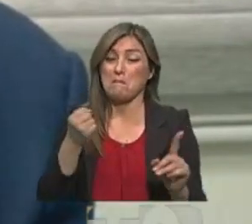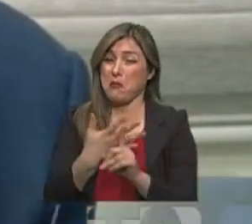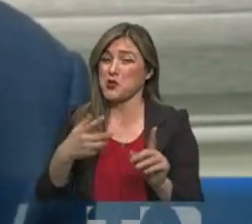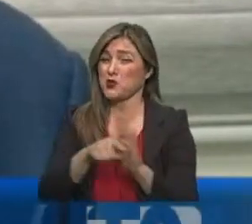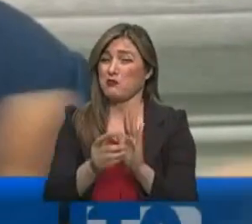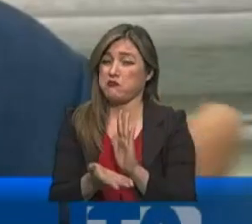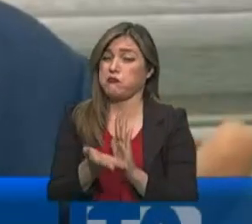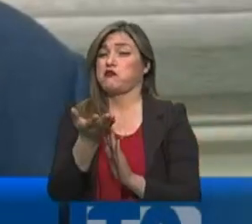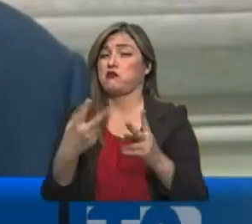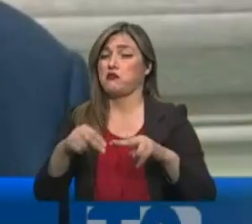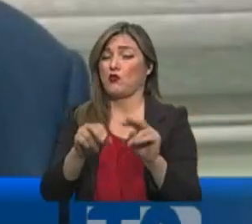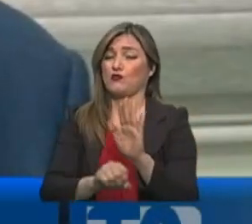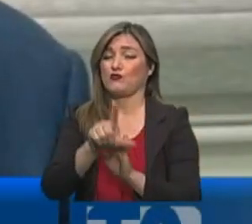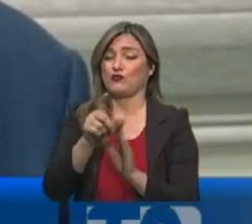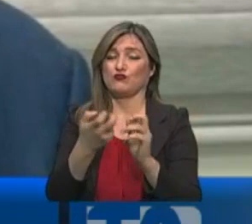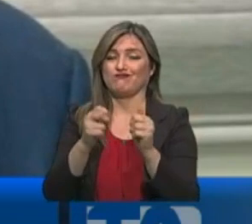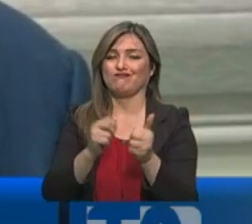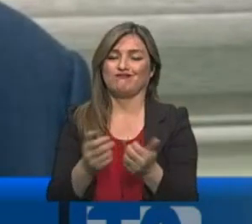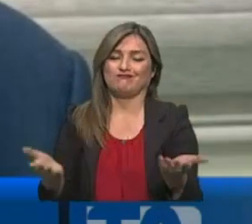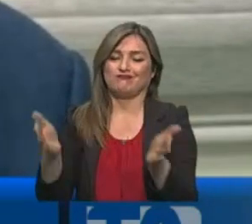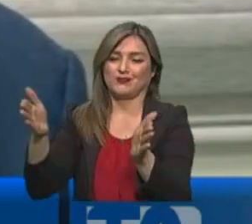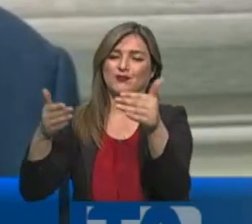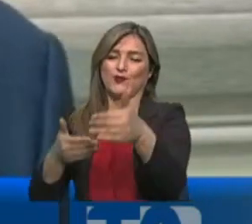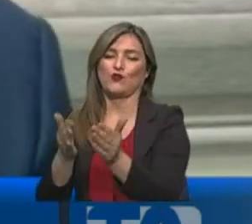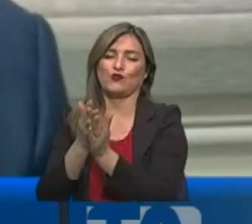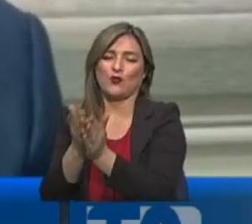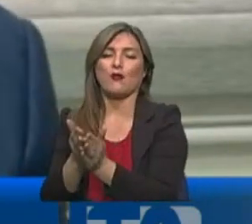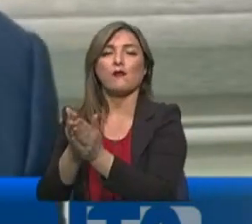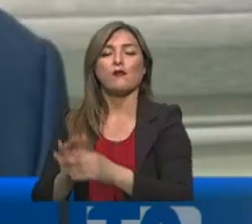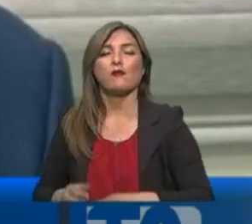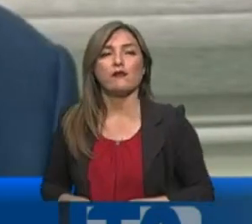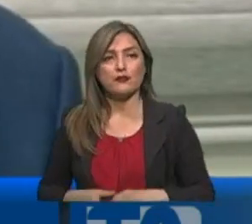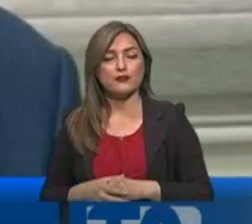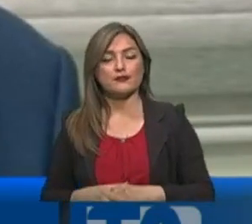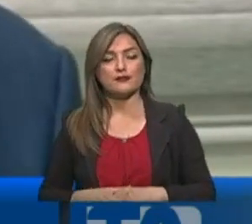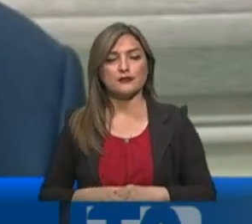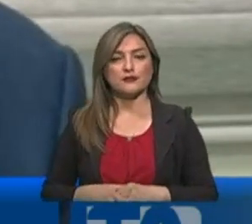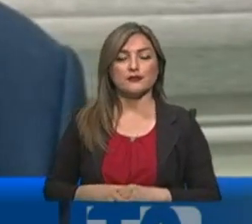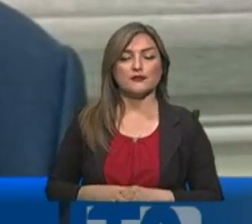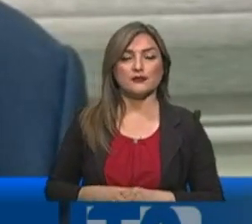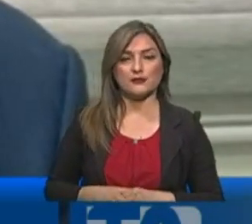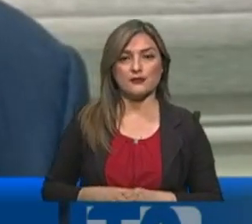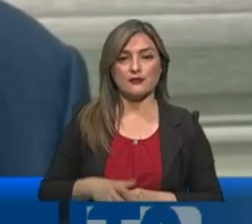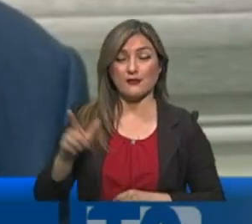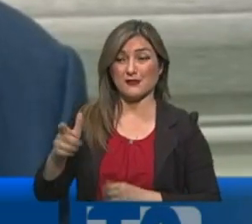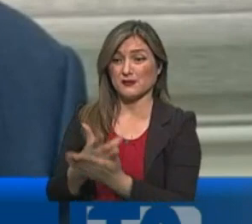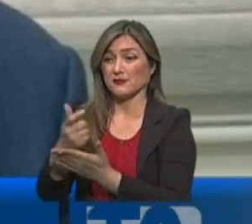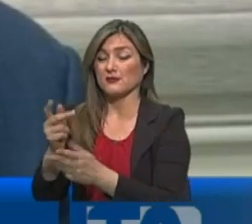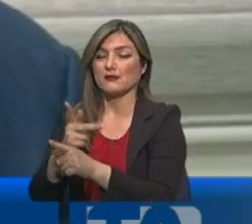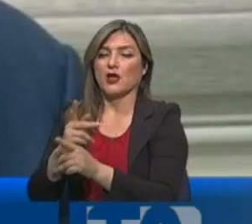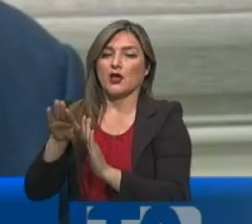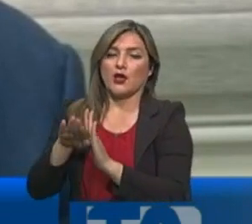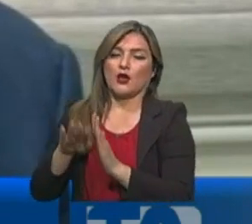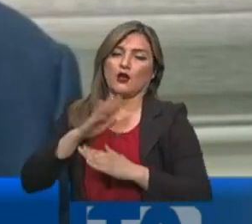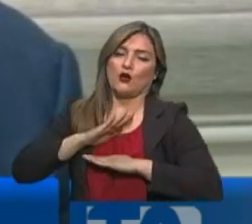que está teniendo la crisis de los contenedores y principalmente se aliviana no solamente para el importador, sino